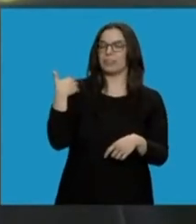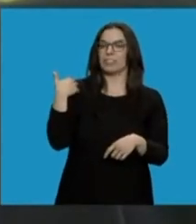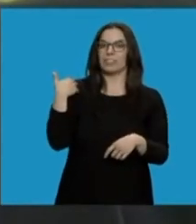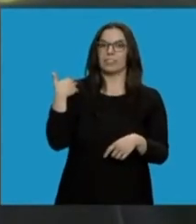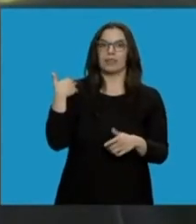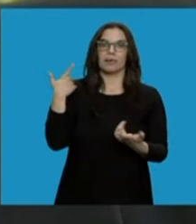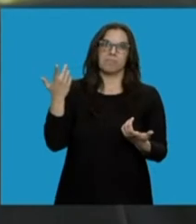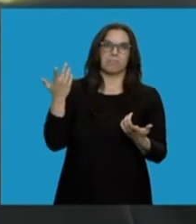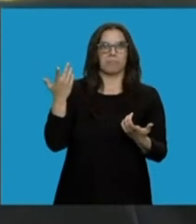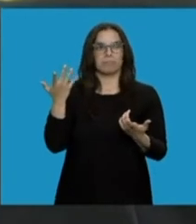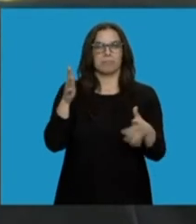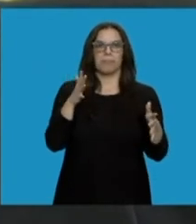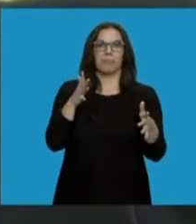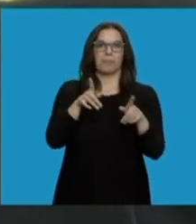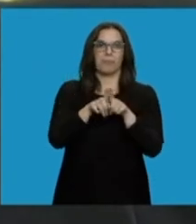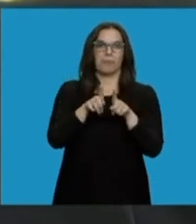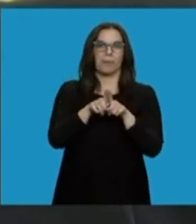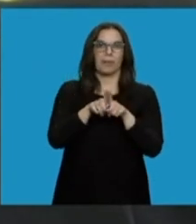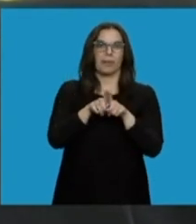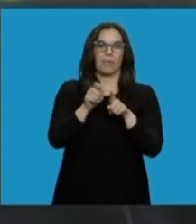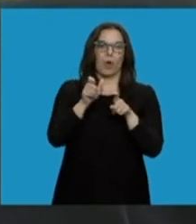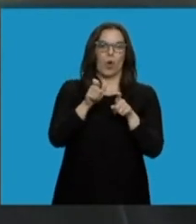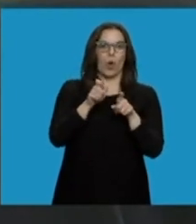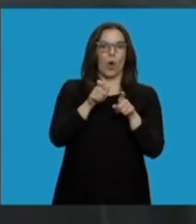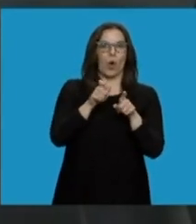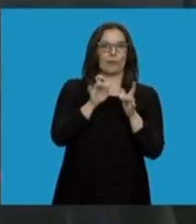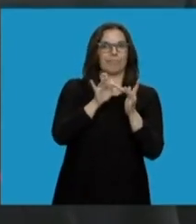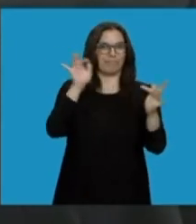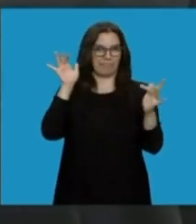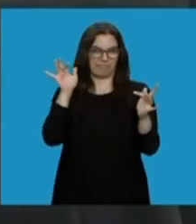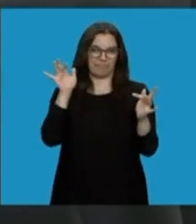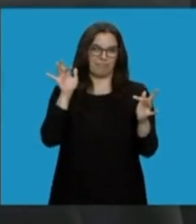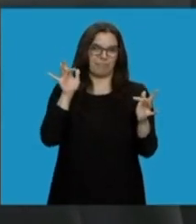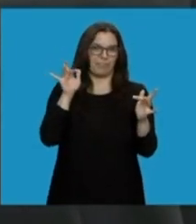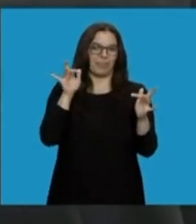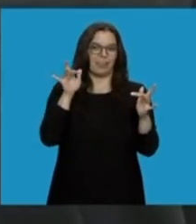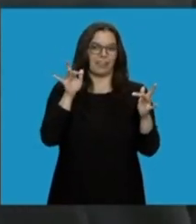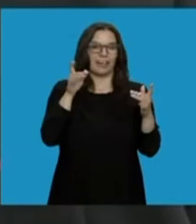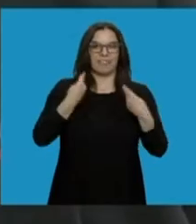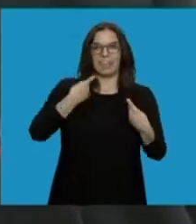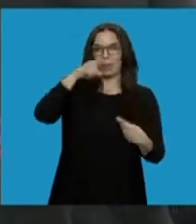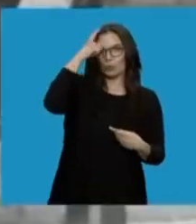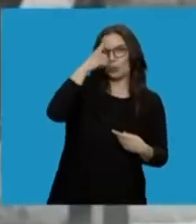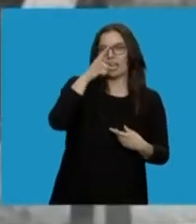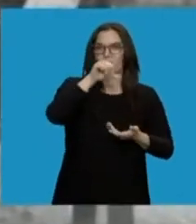viene, digamos, desconectado, digamos, de toda la vida cultural de la